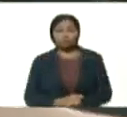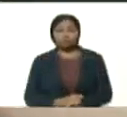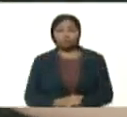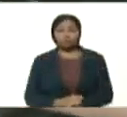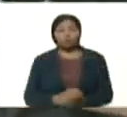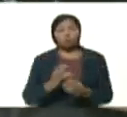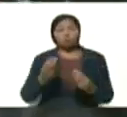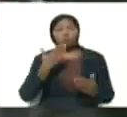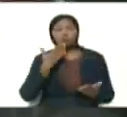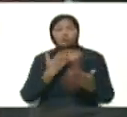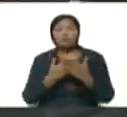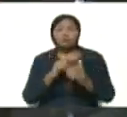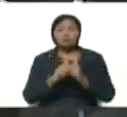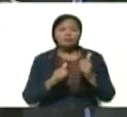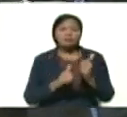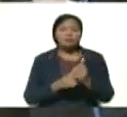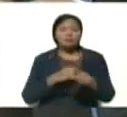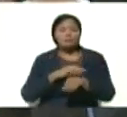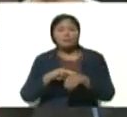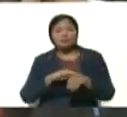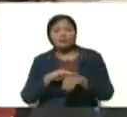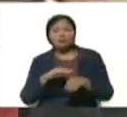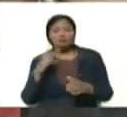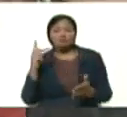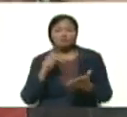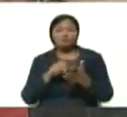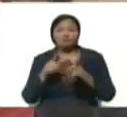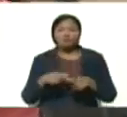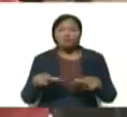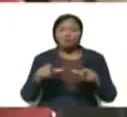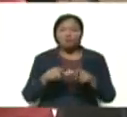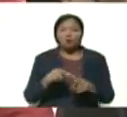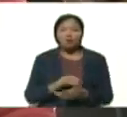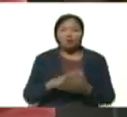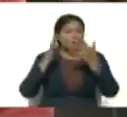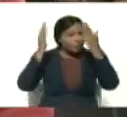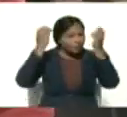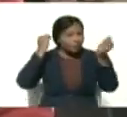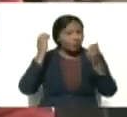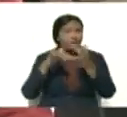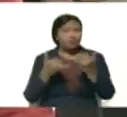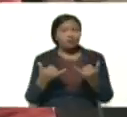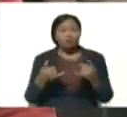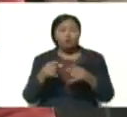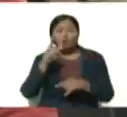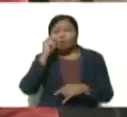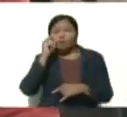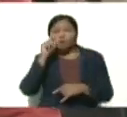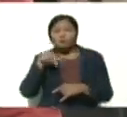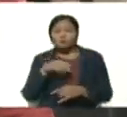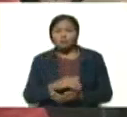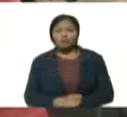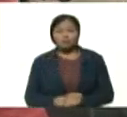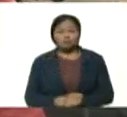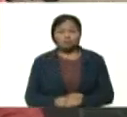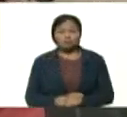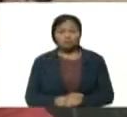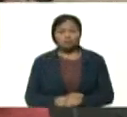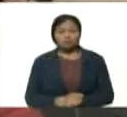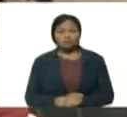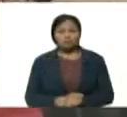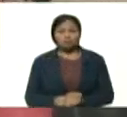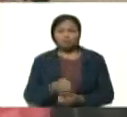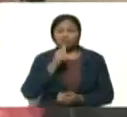gracias, viceministro. Y aquí estamos, pues, allá en Haití estará el embajador Maneiro Gaspar, el almirante Maneiro Gaspar,